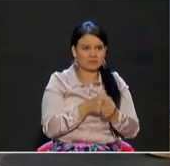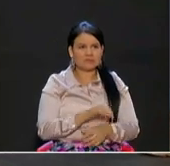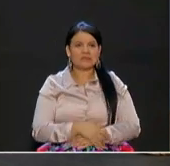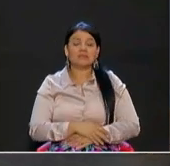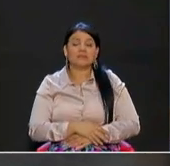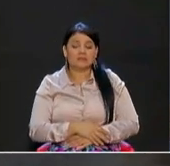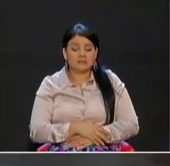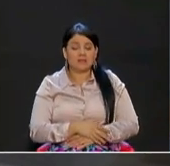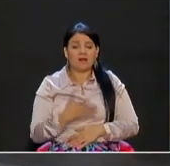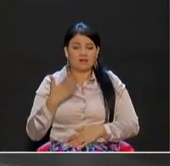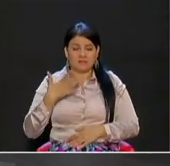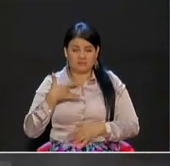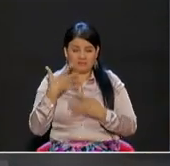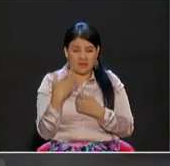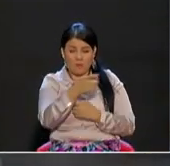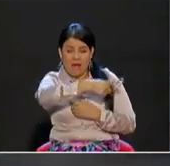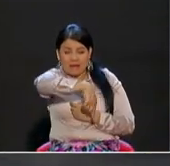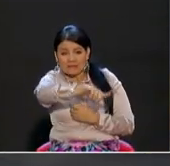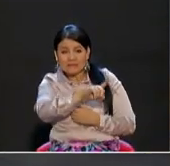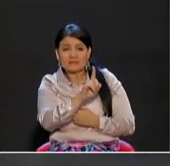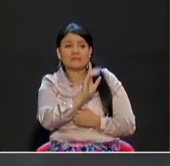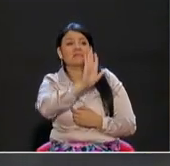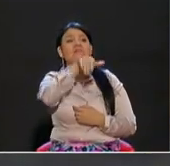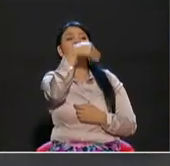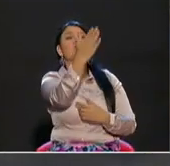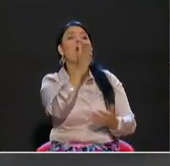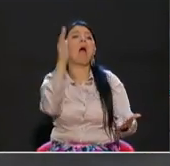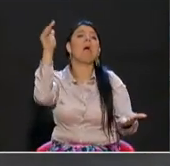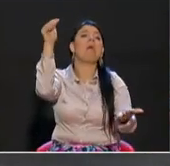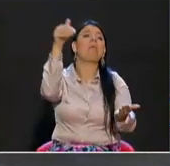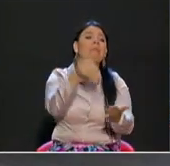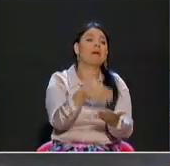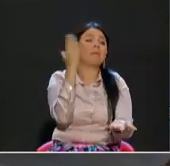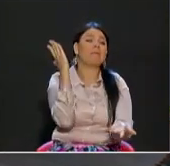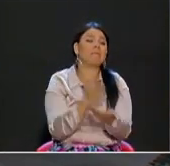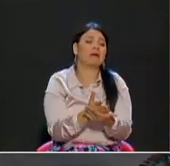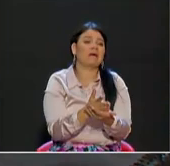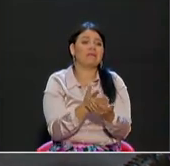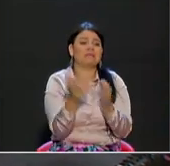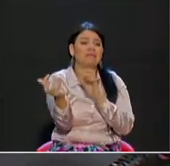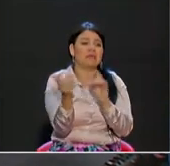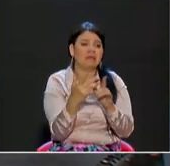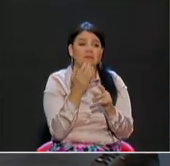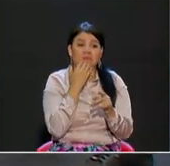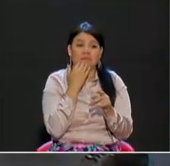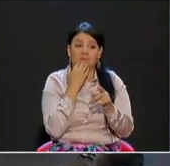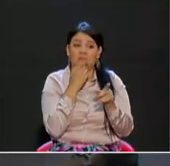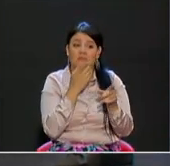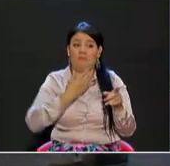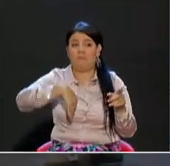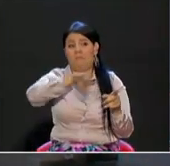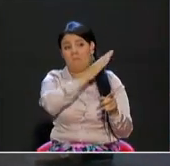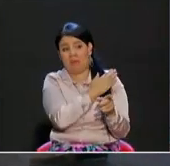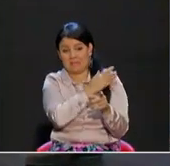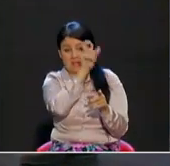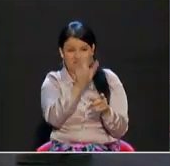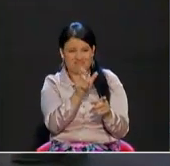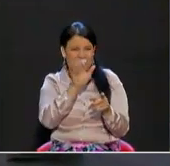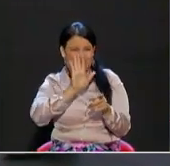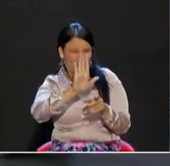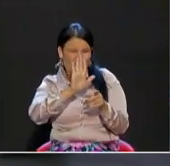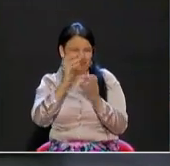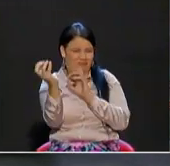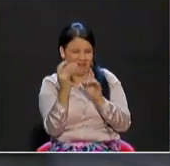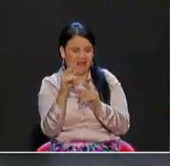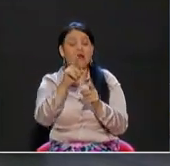si nosotros queremos que estas personas no caigan en manos de criminales como 'el paisa' sandridge o iván márquez